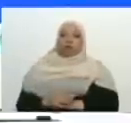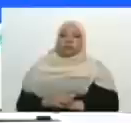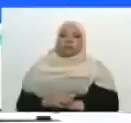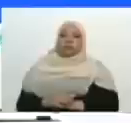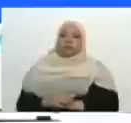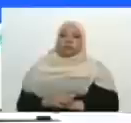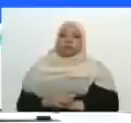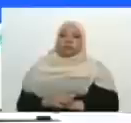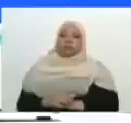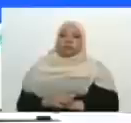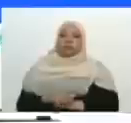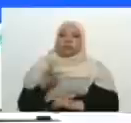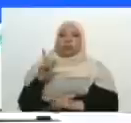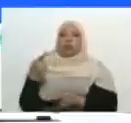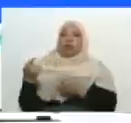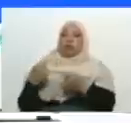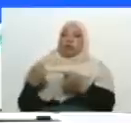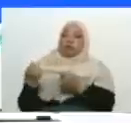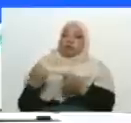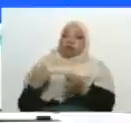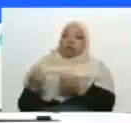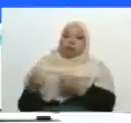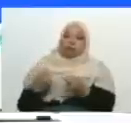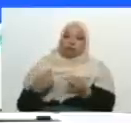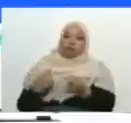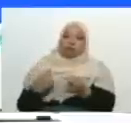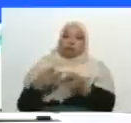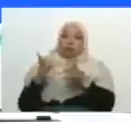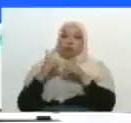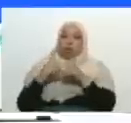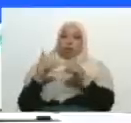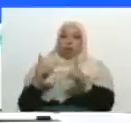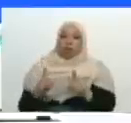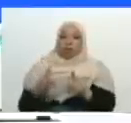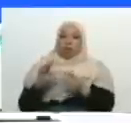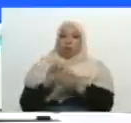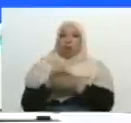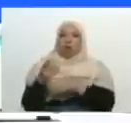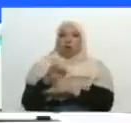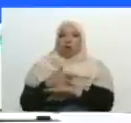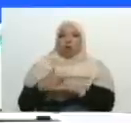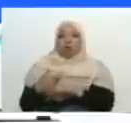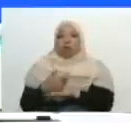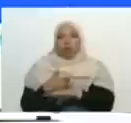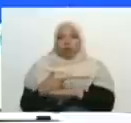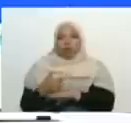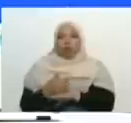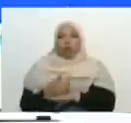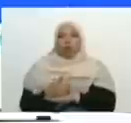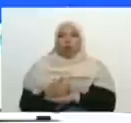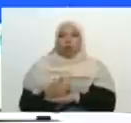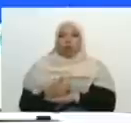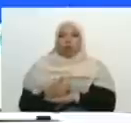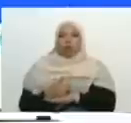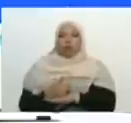y dicen, ahora vayan a negociar. Pero la decisión final es mía, del gobierno.